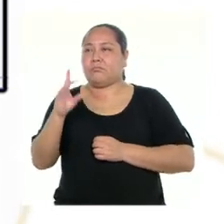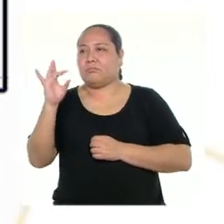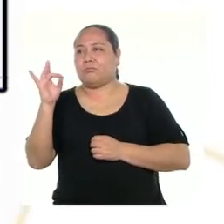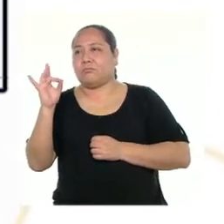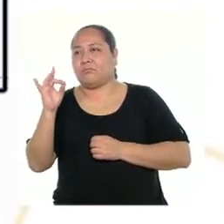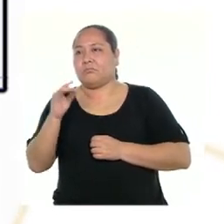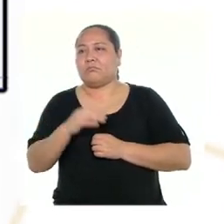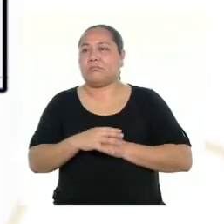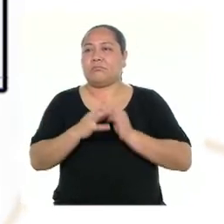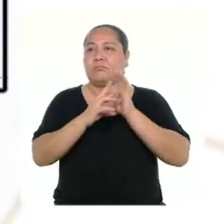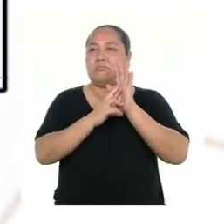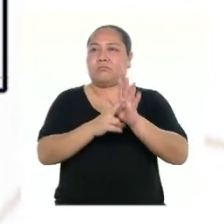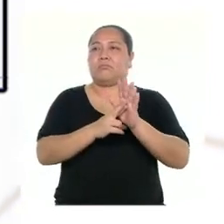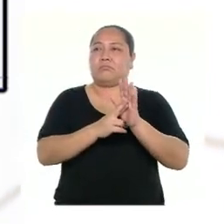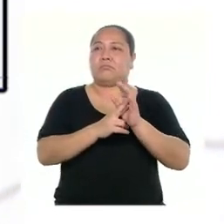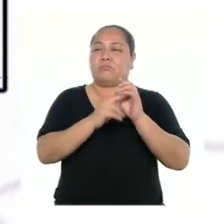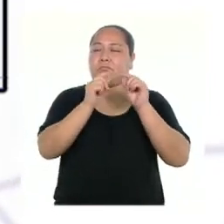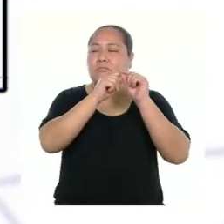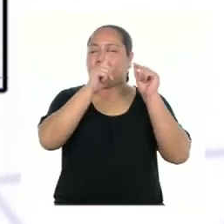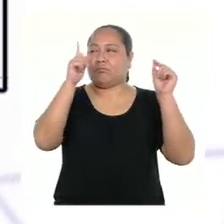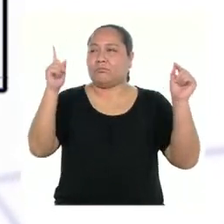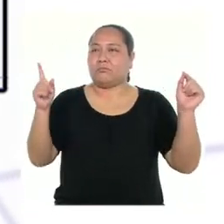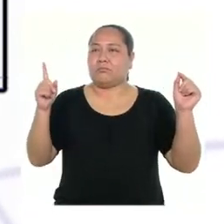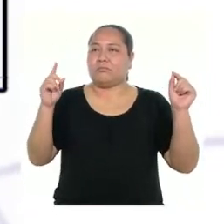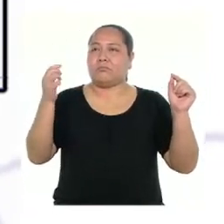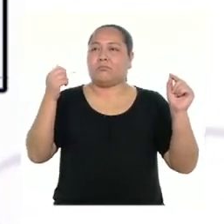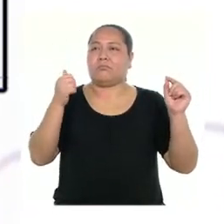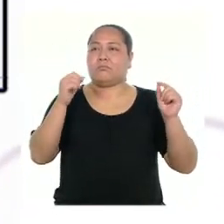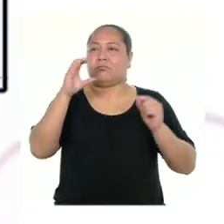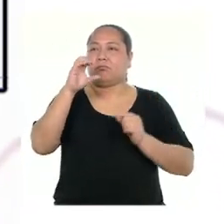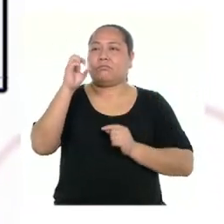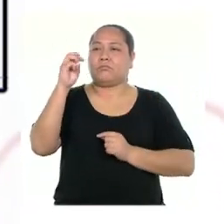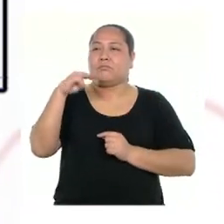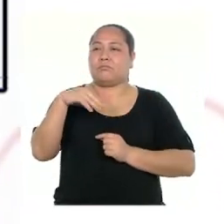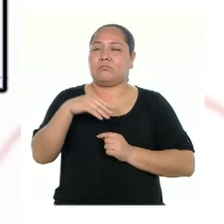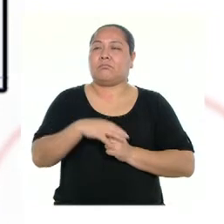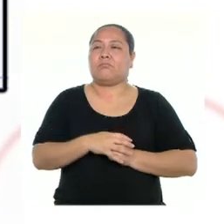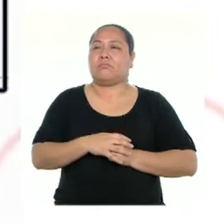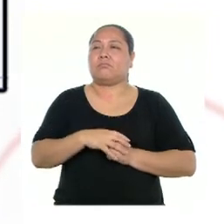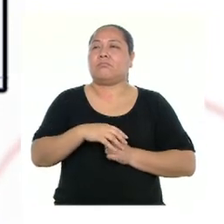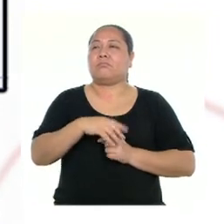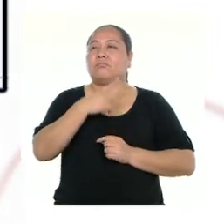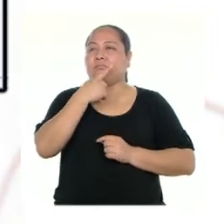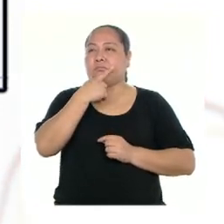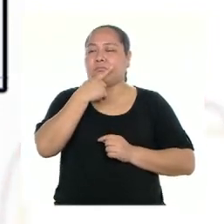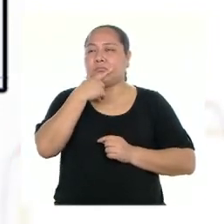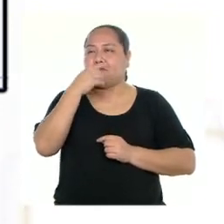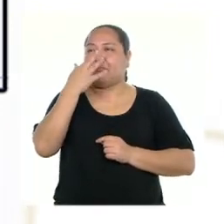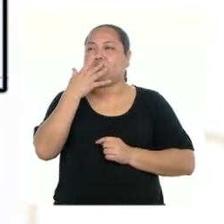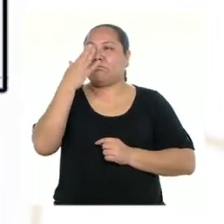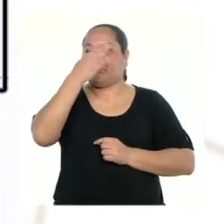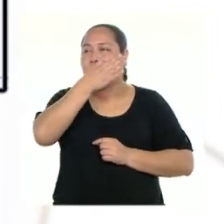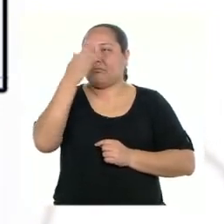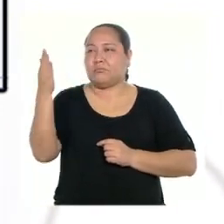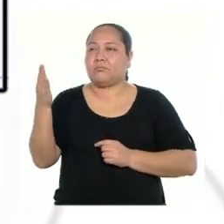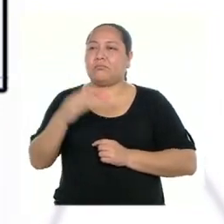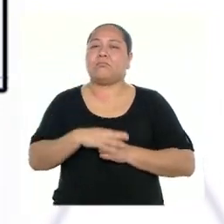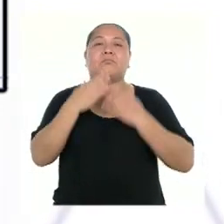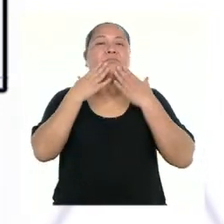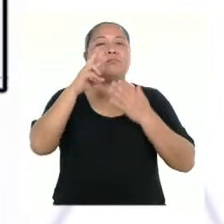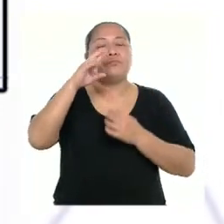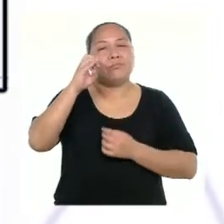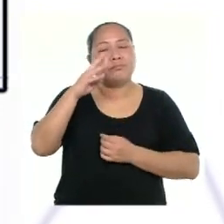está representado en el mapa por un segmento que mide 10 centímetros, línea amarilla. Gracias,